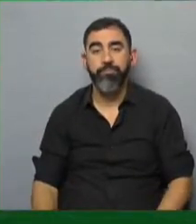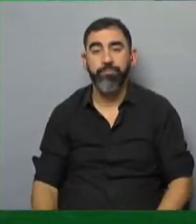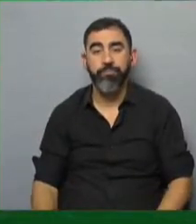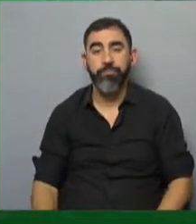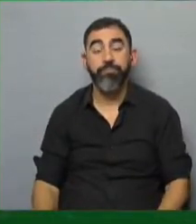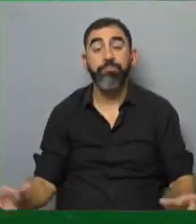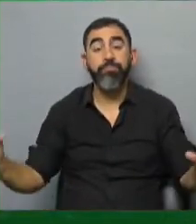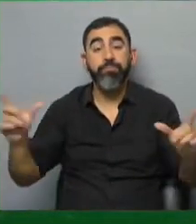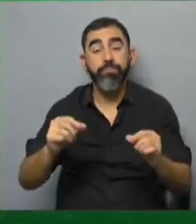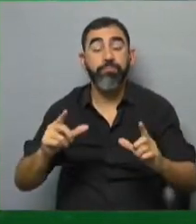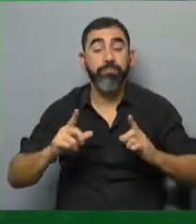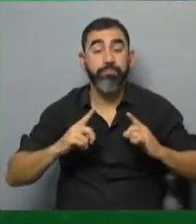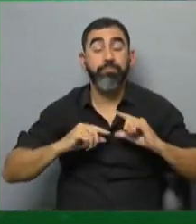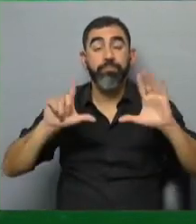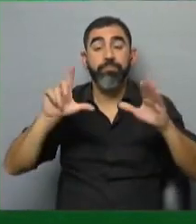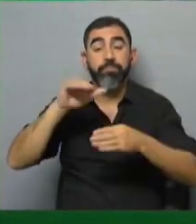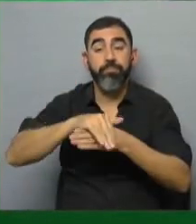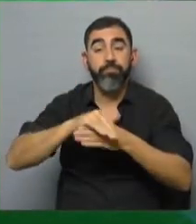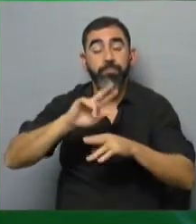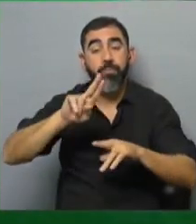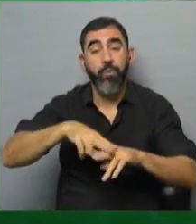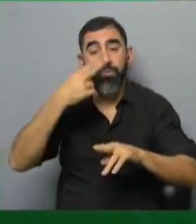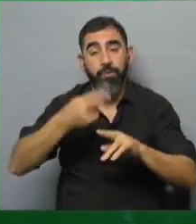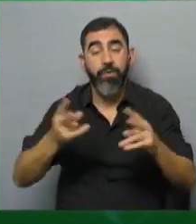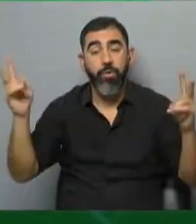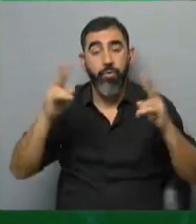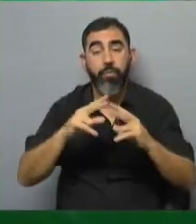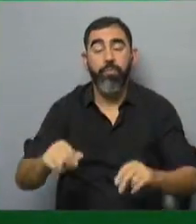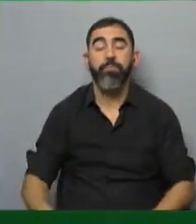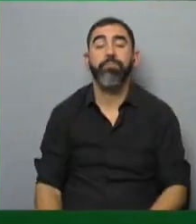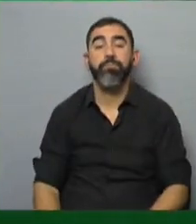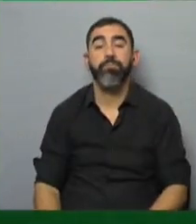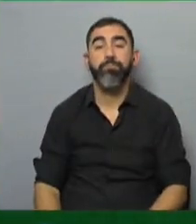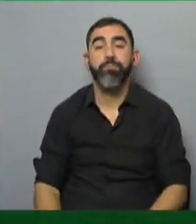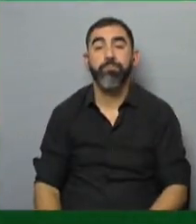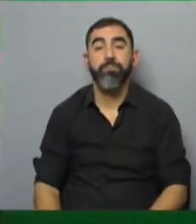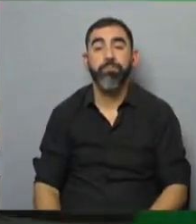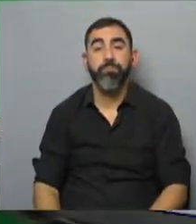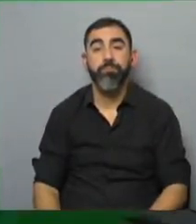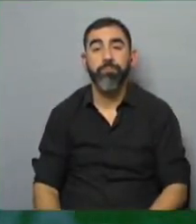Nos vamos, los esperamos en nuestra edición central hoy a las 19 horas. Que pasen muy bien.